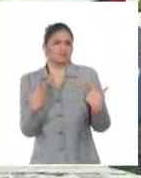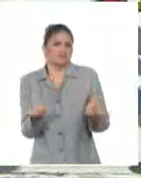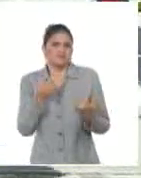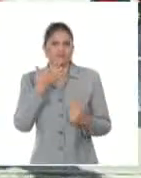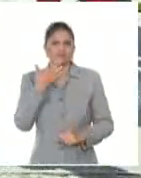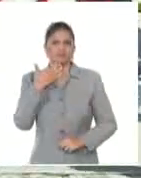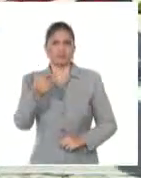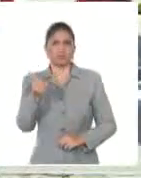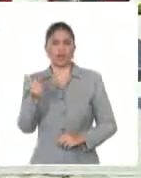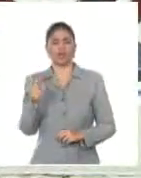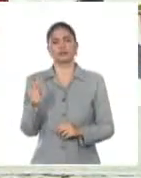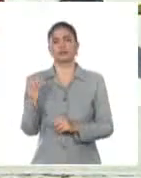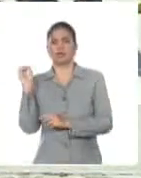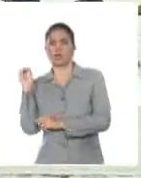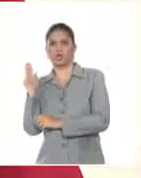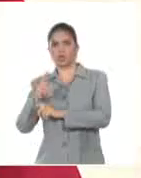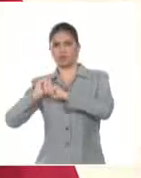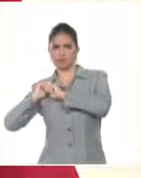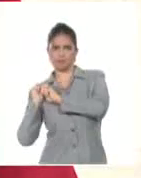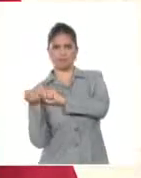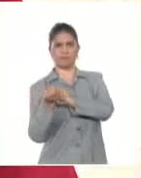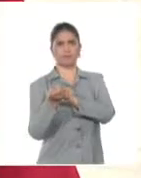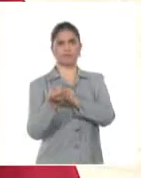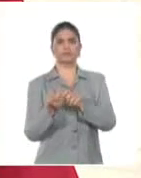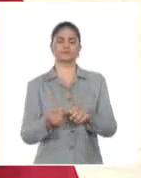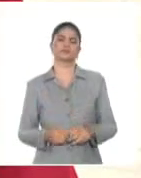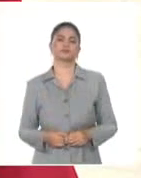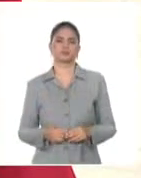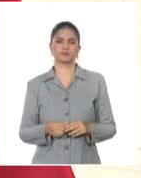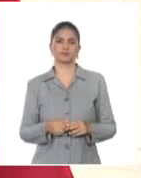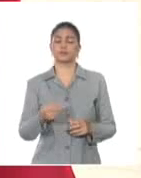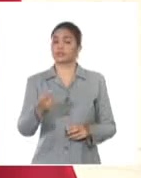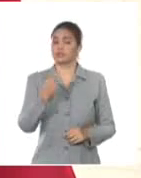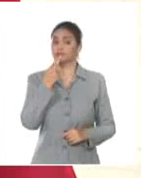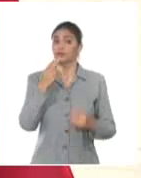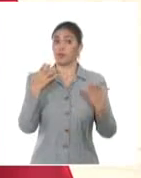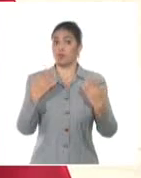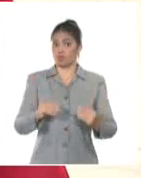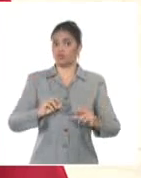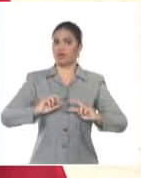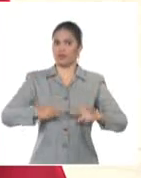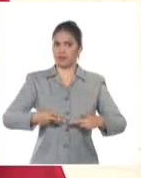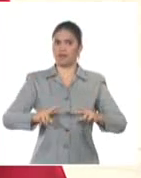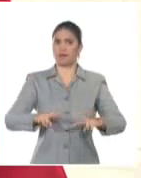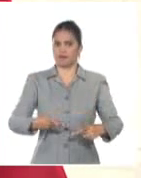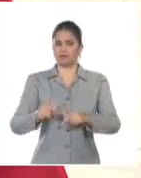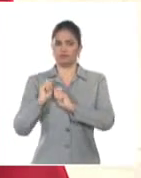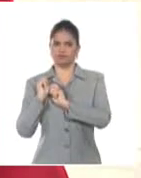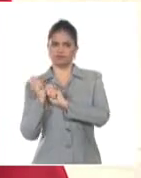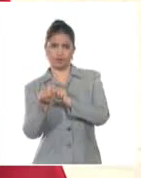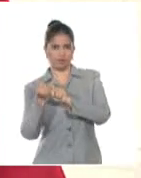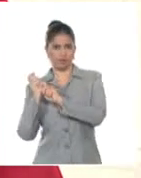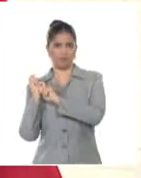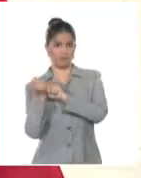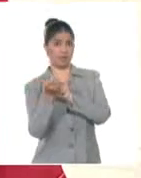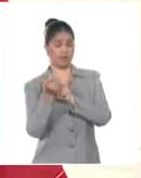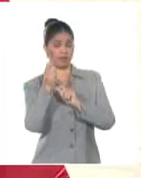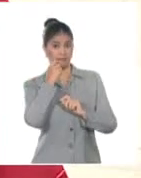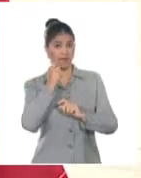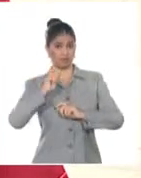golpeo? Tratar de hacer muchas repeticiones y hacer fuerza para poder golpear un poco más